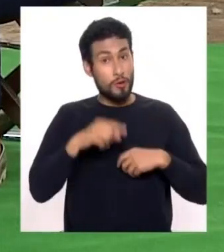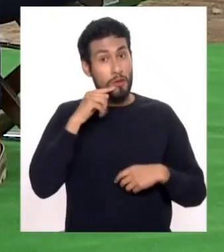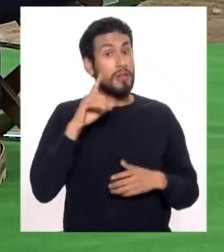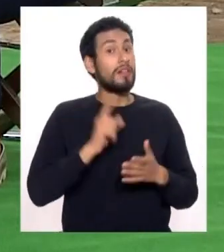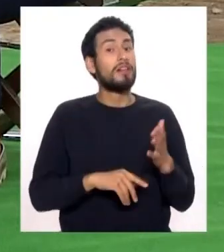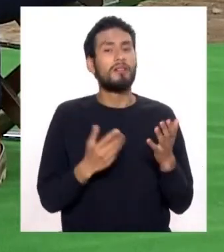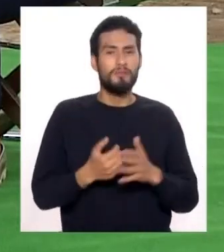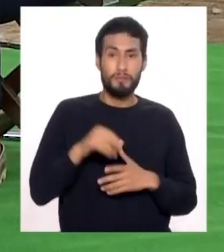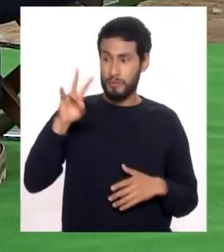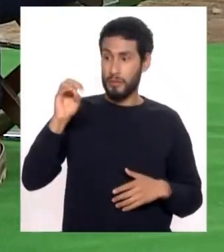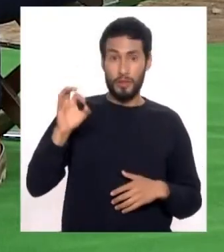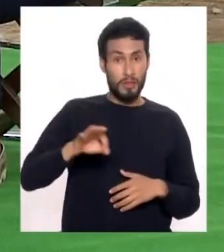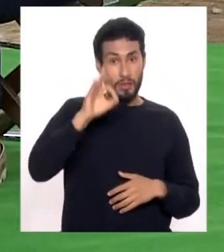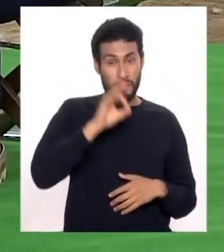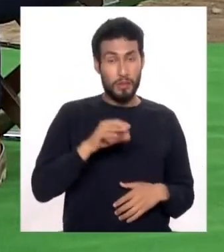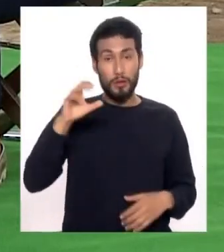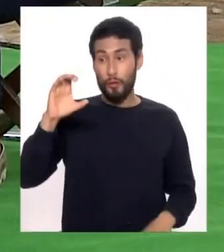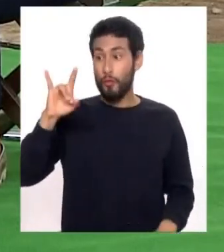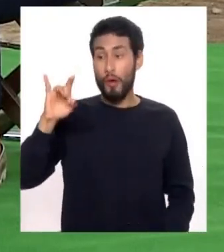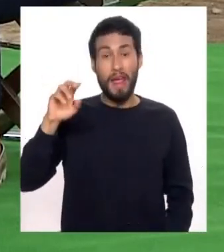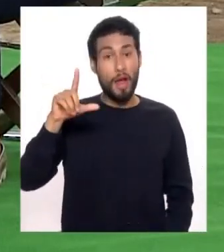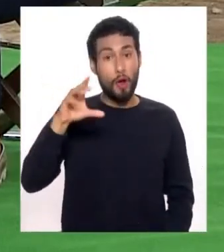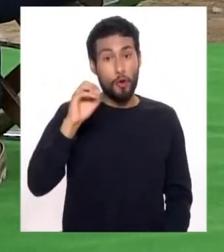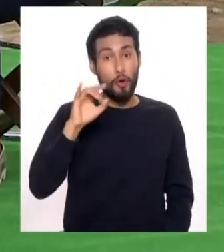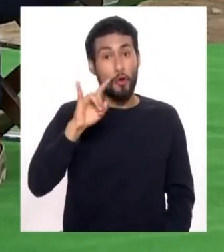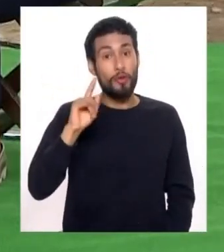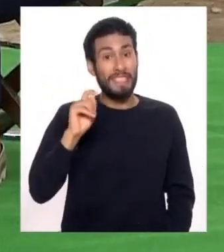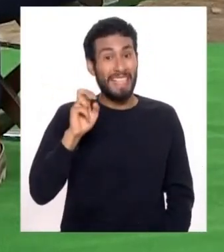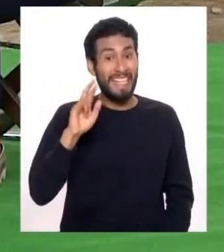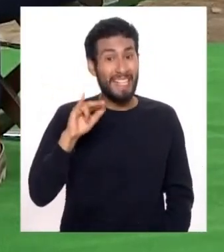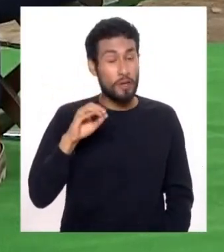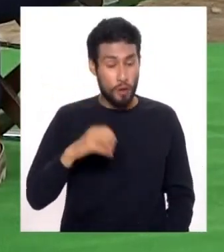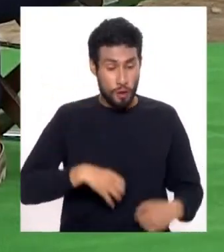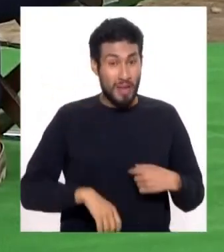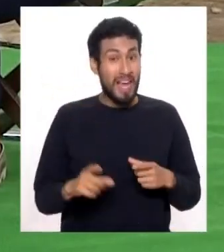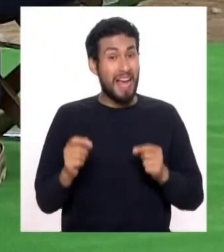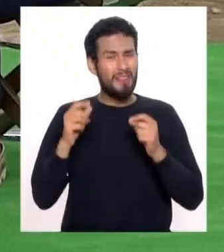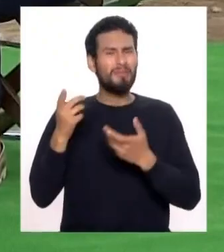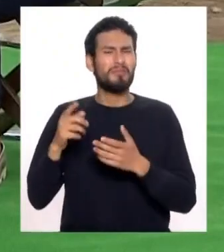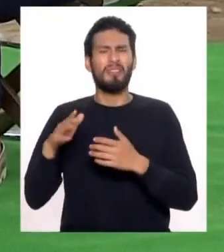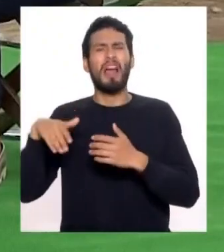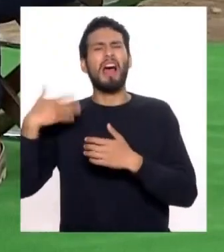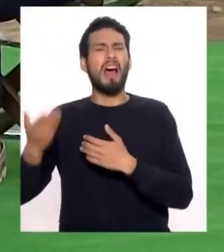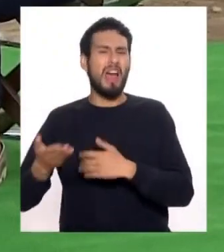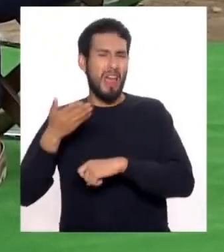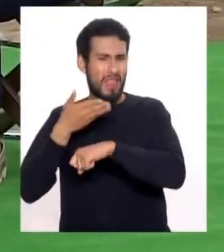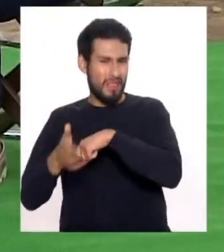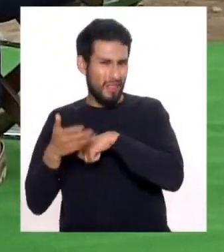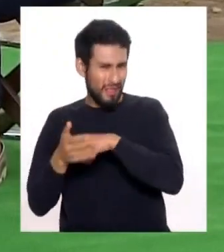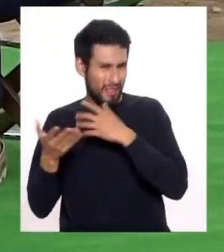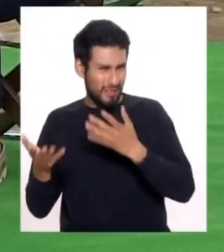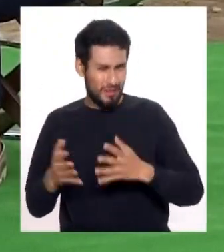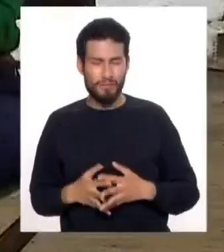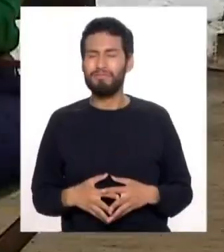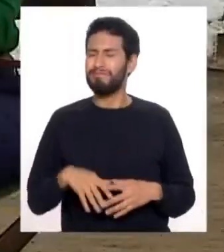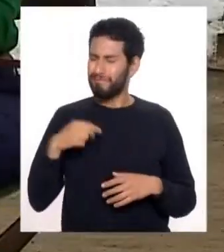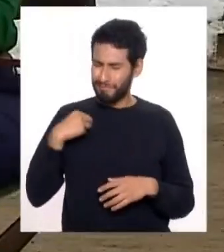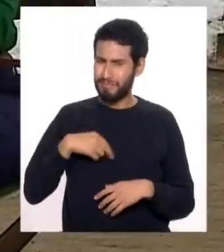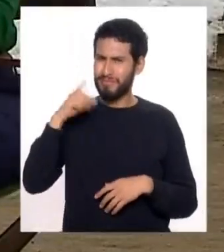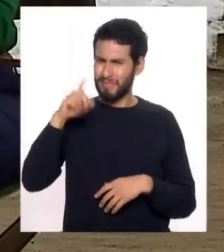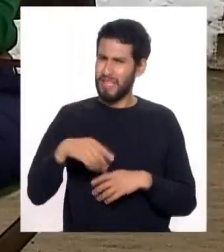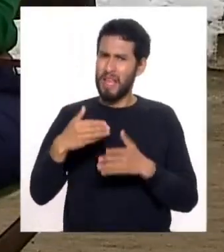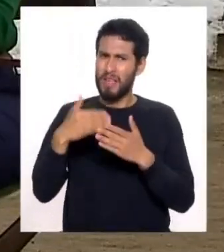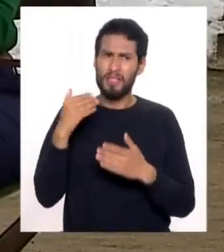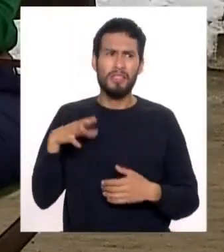que el 70% de los cánceres que llegan al especialista llegan ya siendo avanzados. Así es. Y eso es lo que hay que tratar de